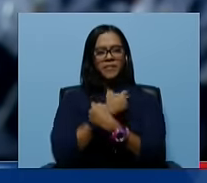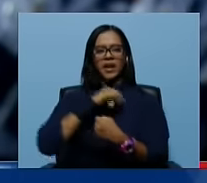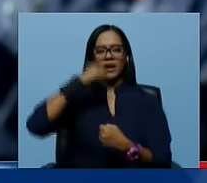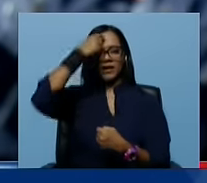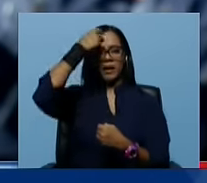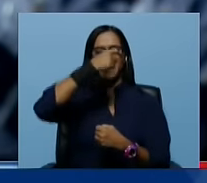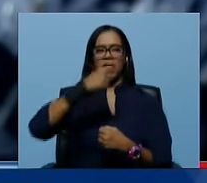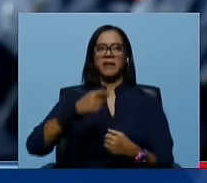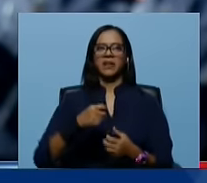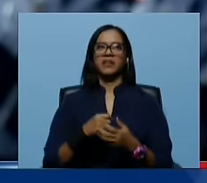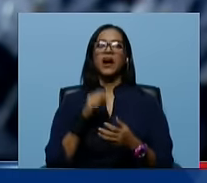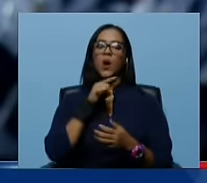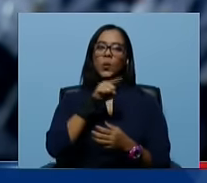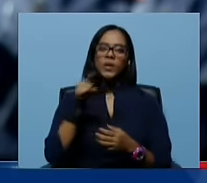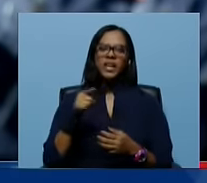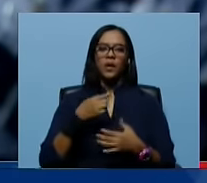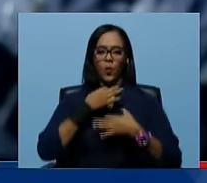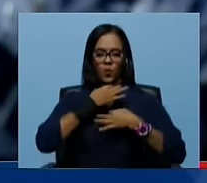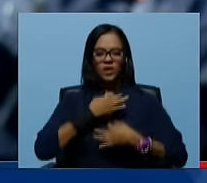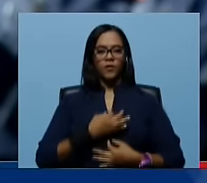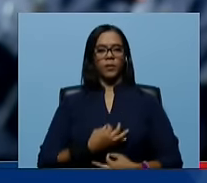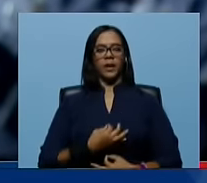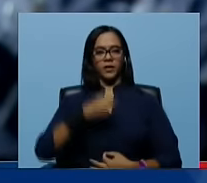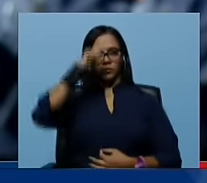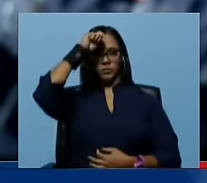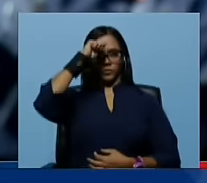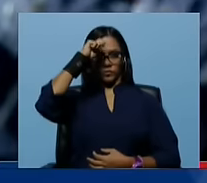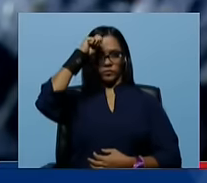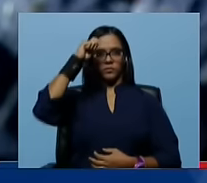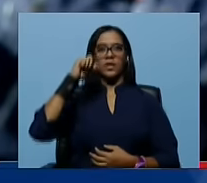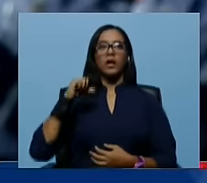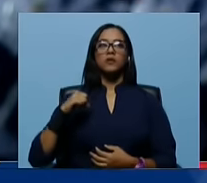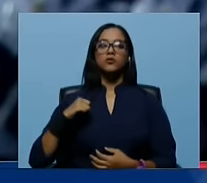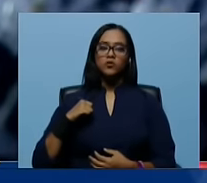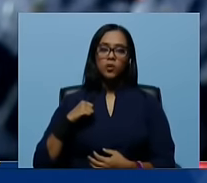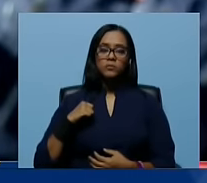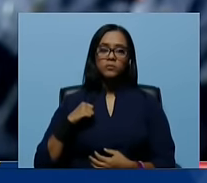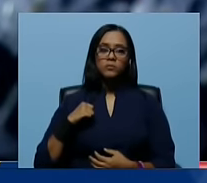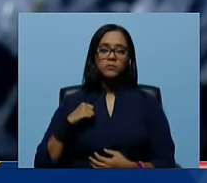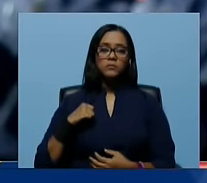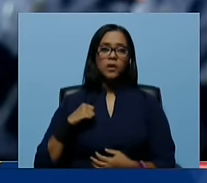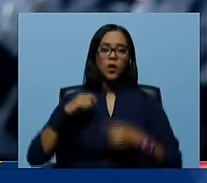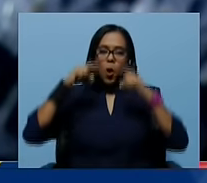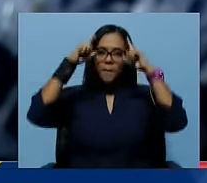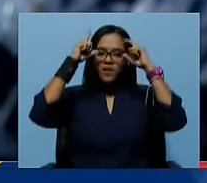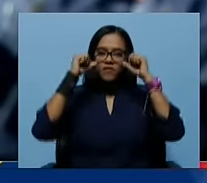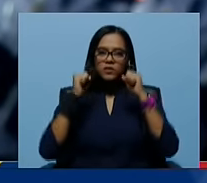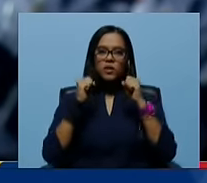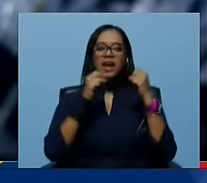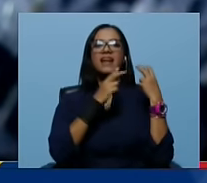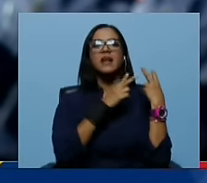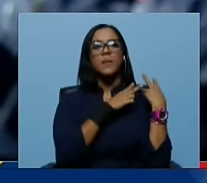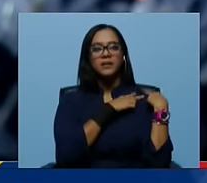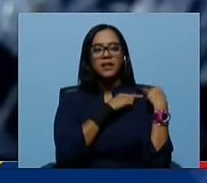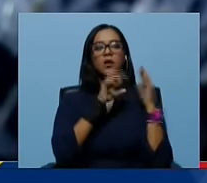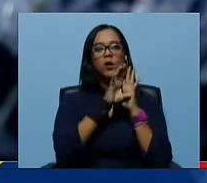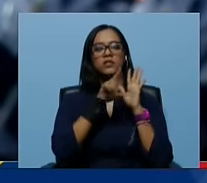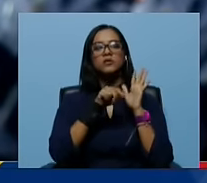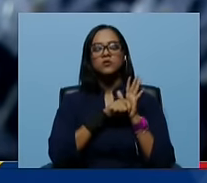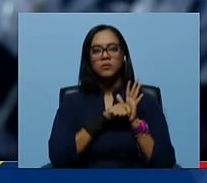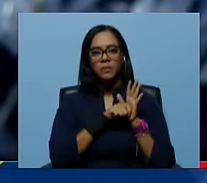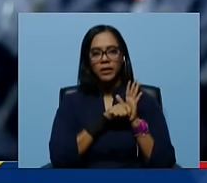pueblo. Ustedes uniformados son los profesionales encargados